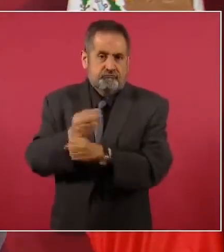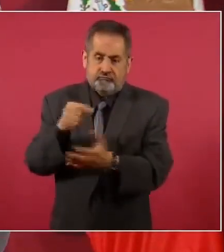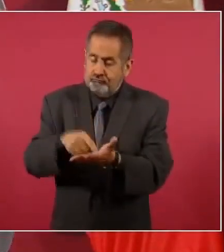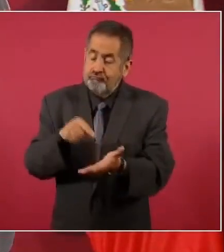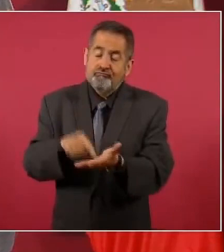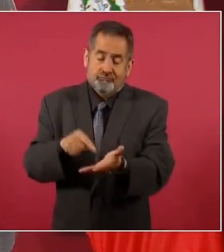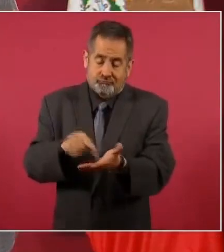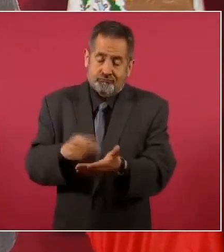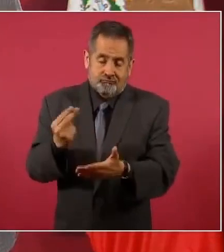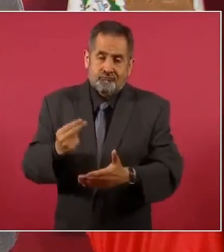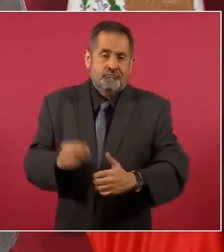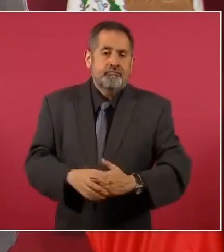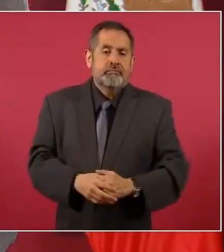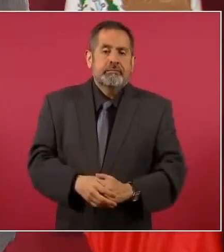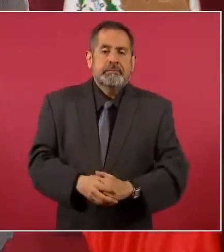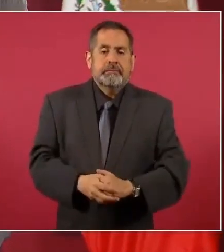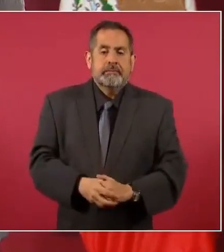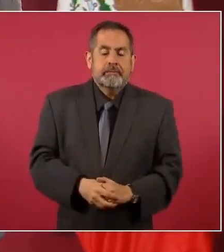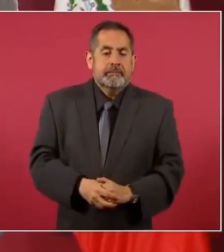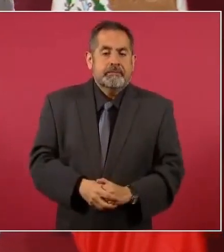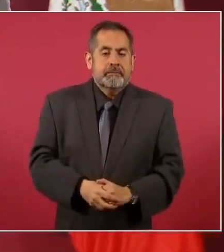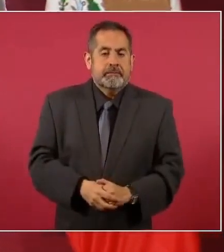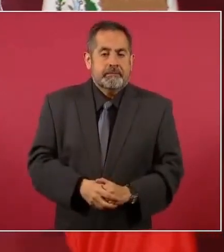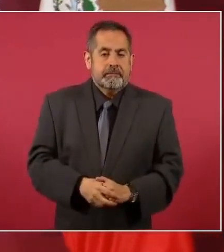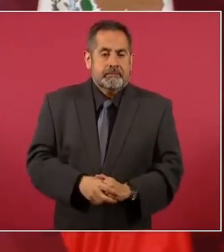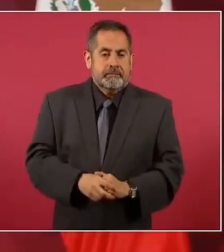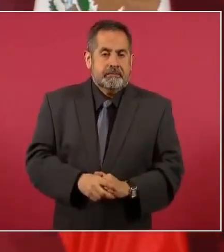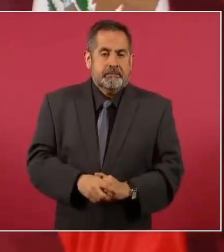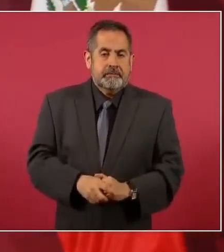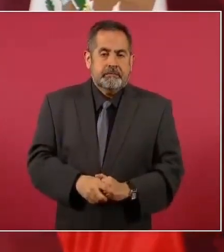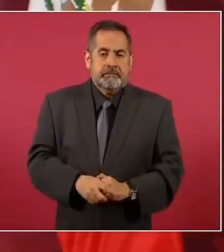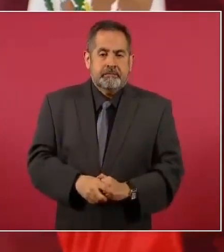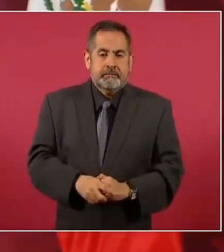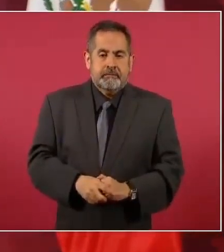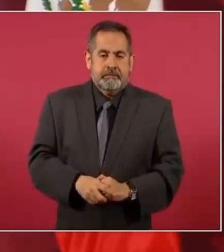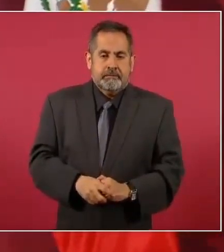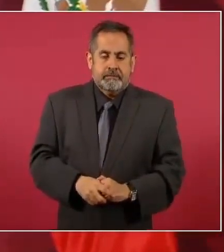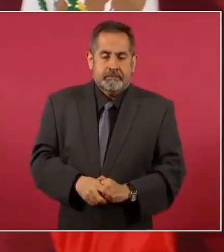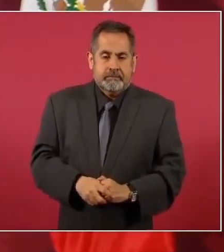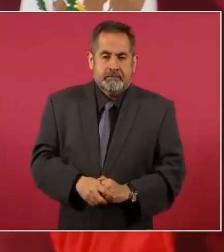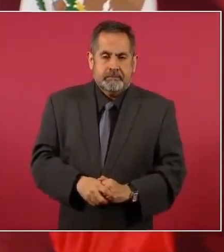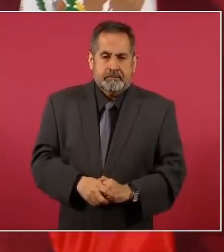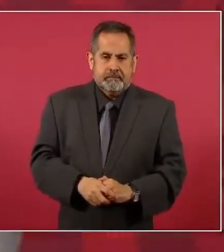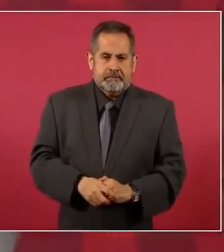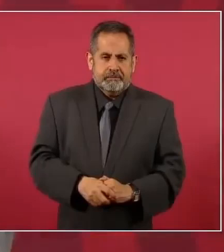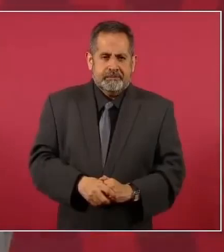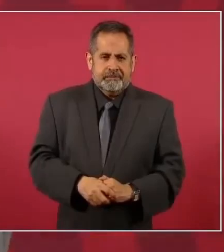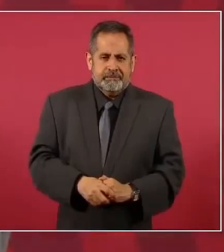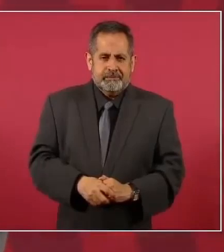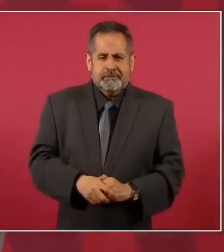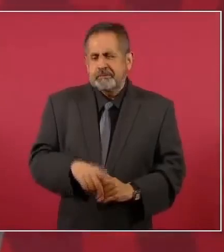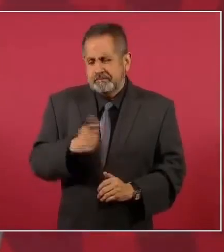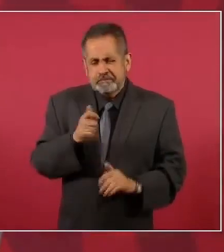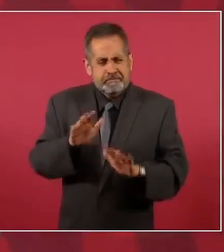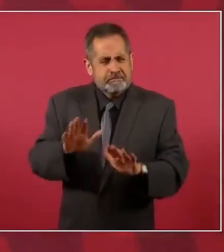¿Por qué hasta ahora, presidente? ¿Por qué no al principio de su mandato? Porque todo todo tiene su